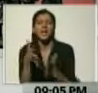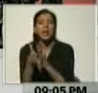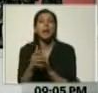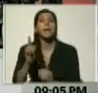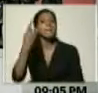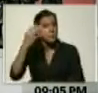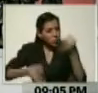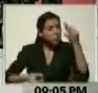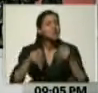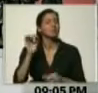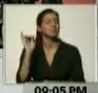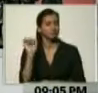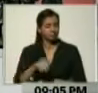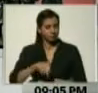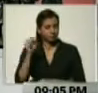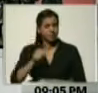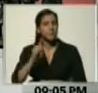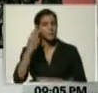Primera Justicia.